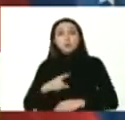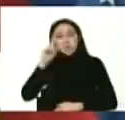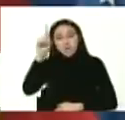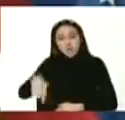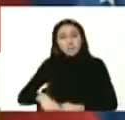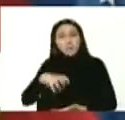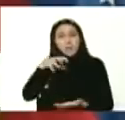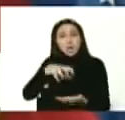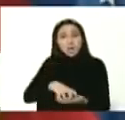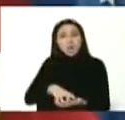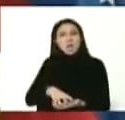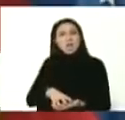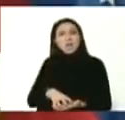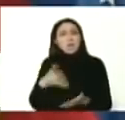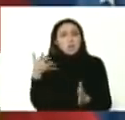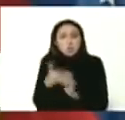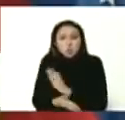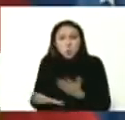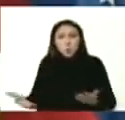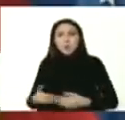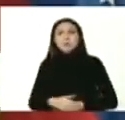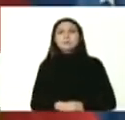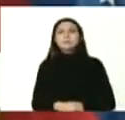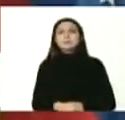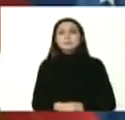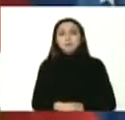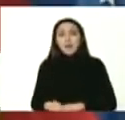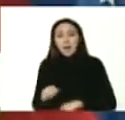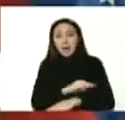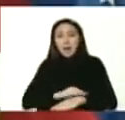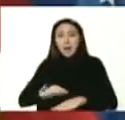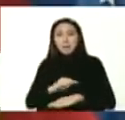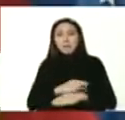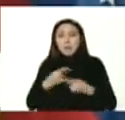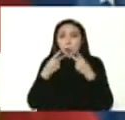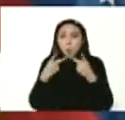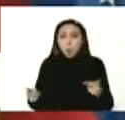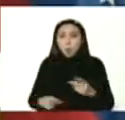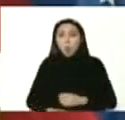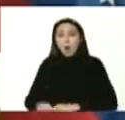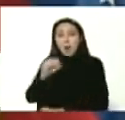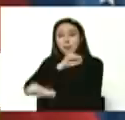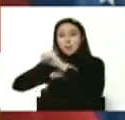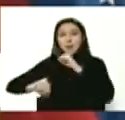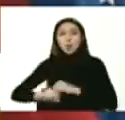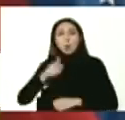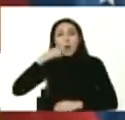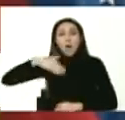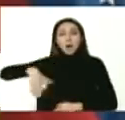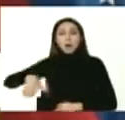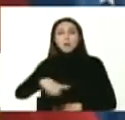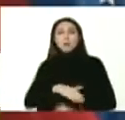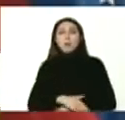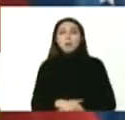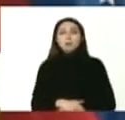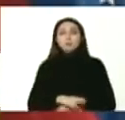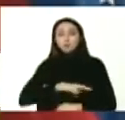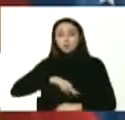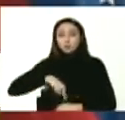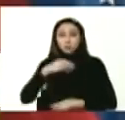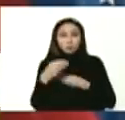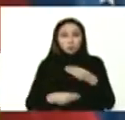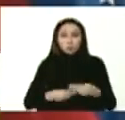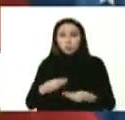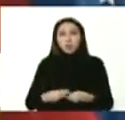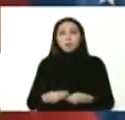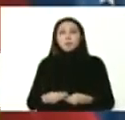venezolano, a través de el Ministerio Público y la Defensoría del Pueblo, hiciésemos el